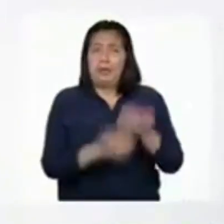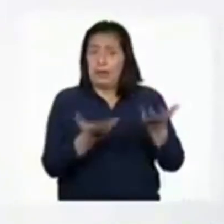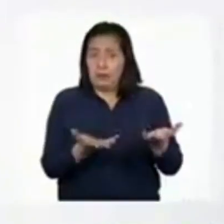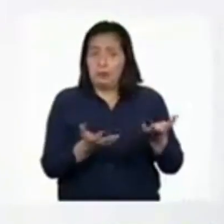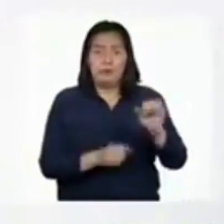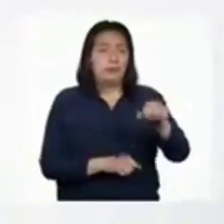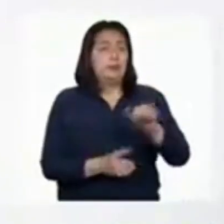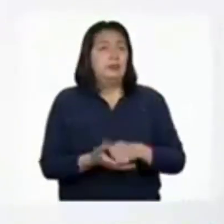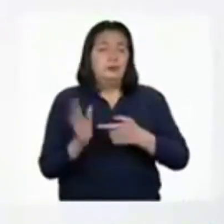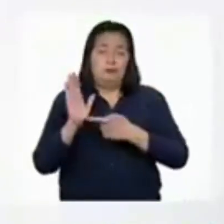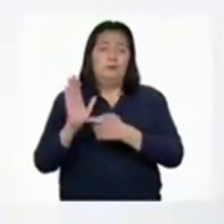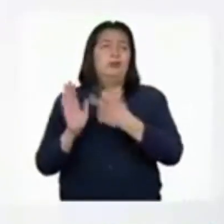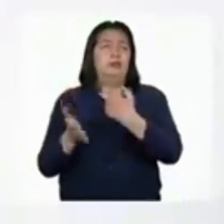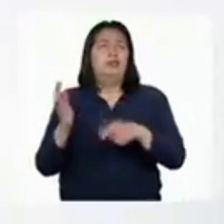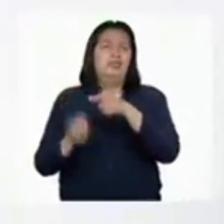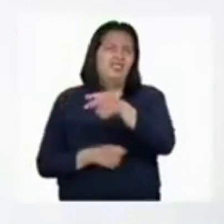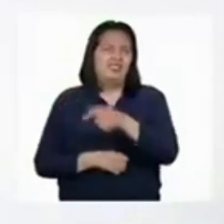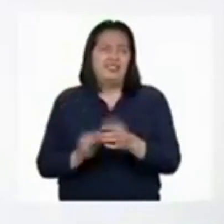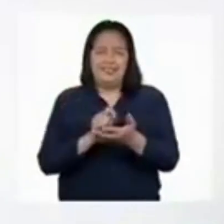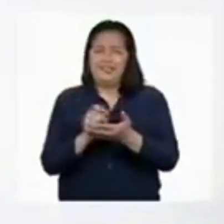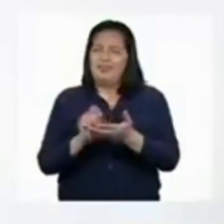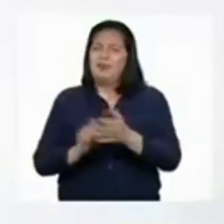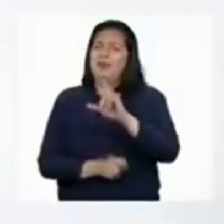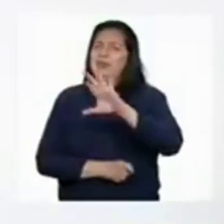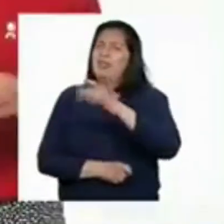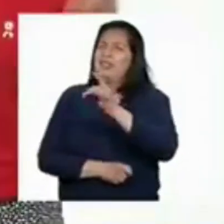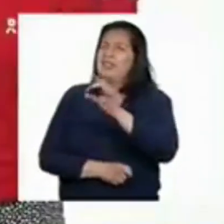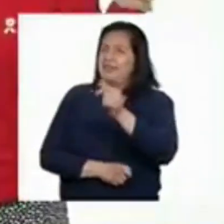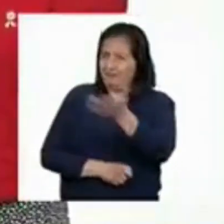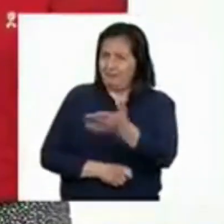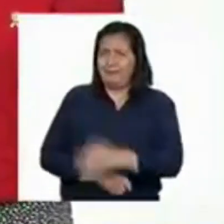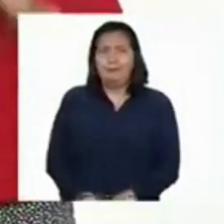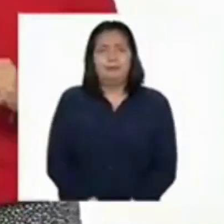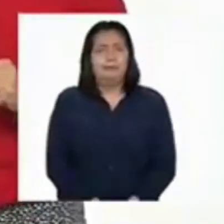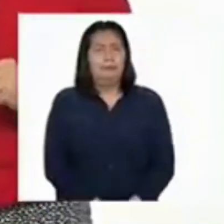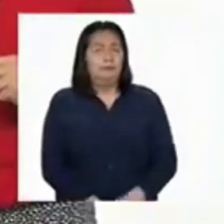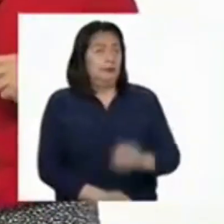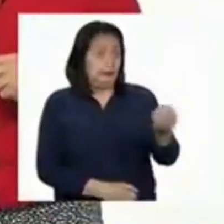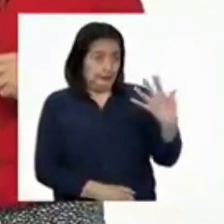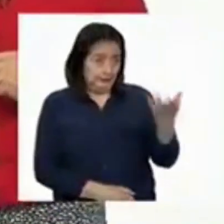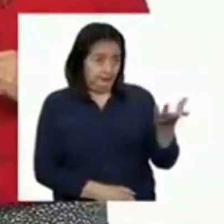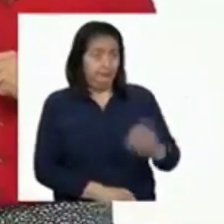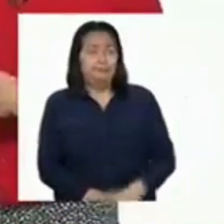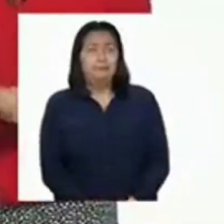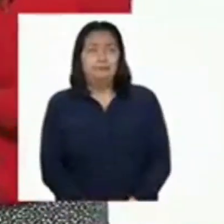Ahora sí, muéstranos qué conclusiones escribió Richard, Patricia. Y dice así.